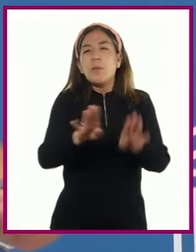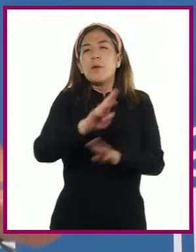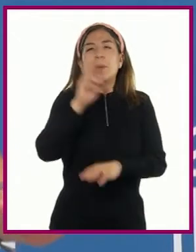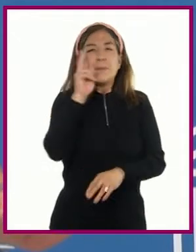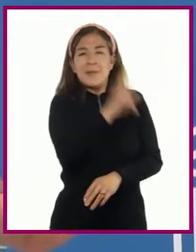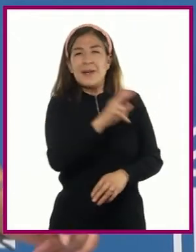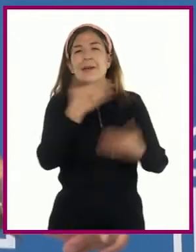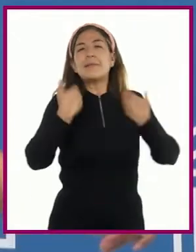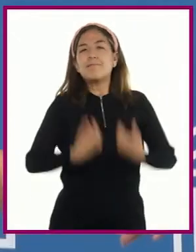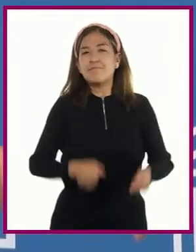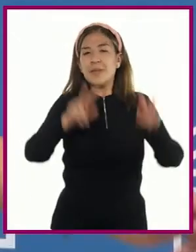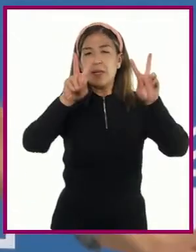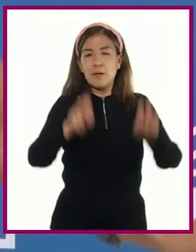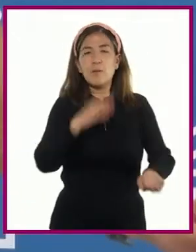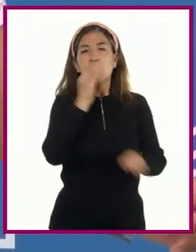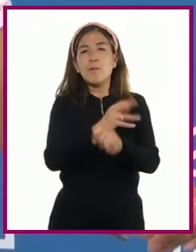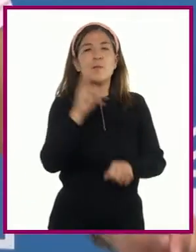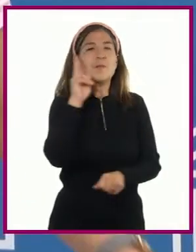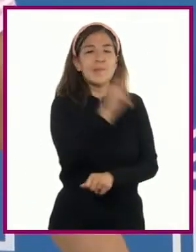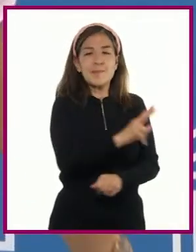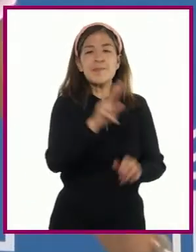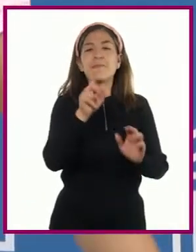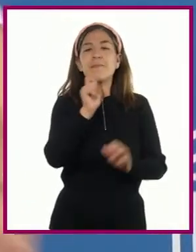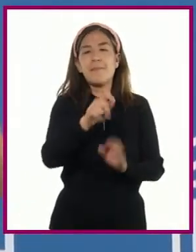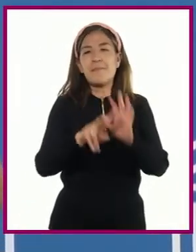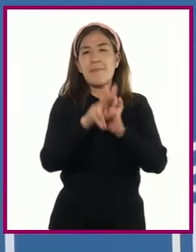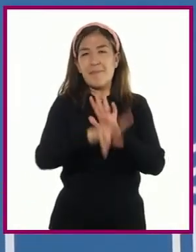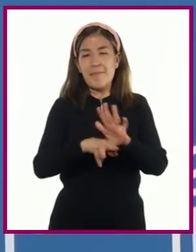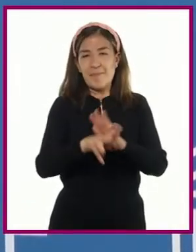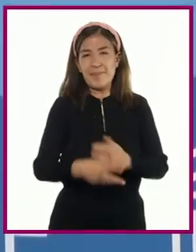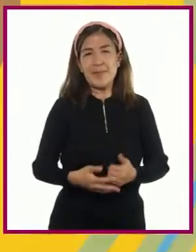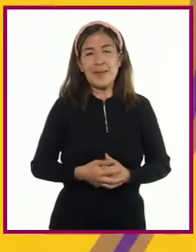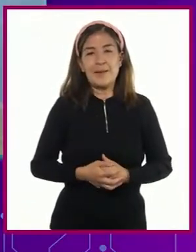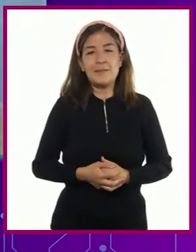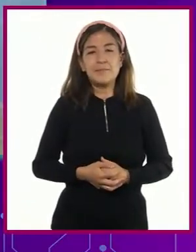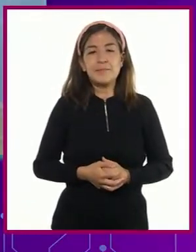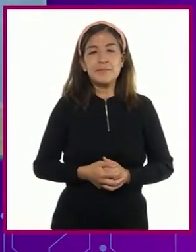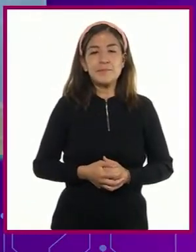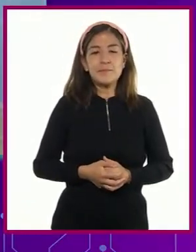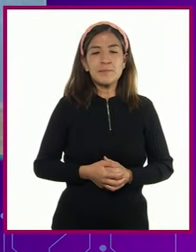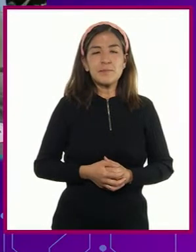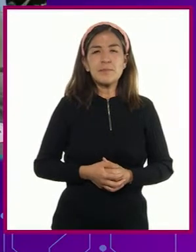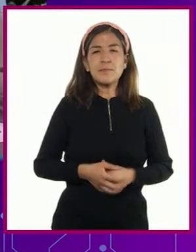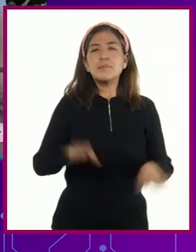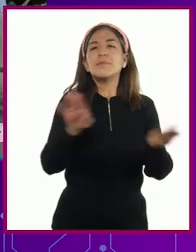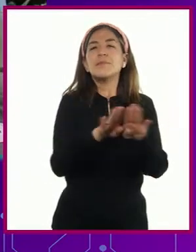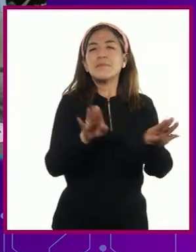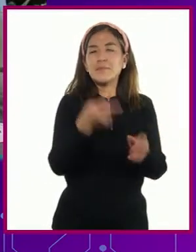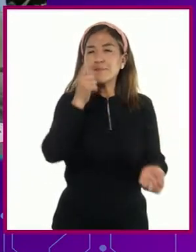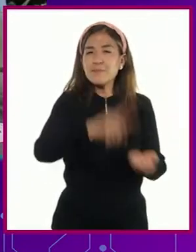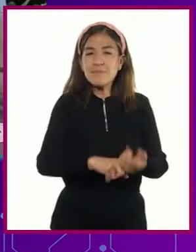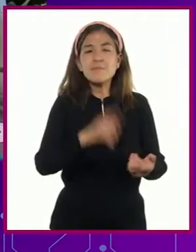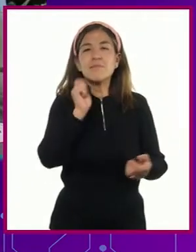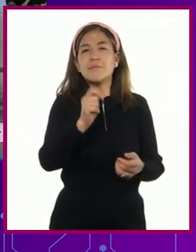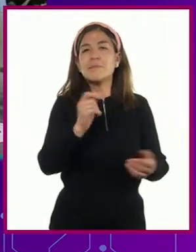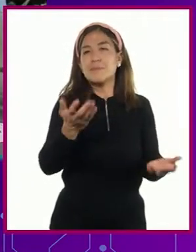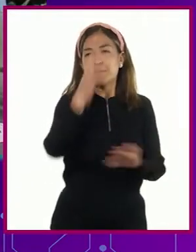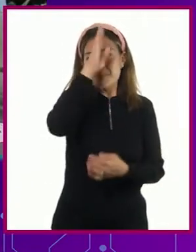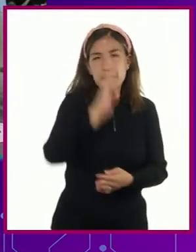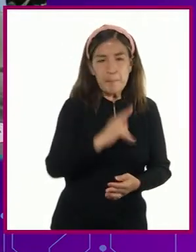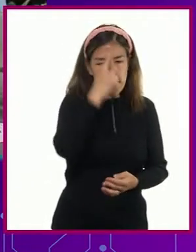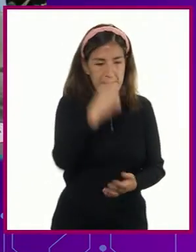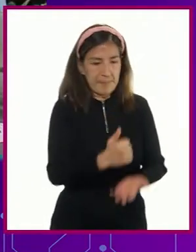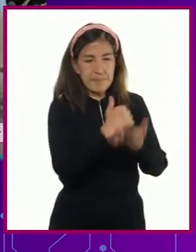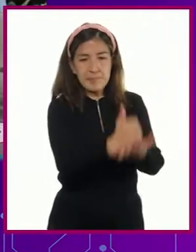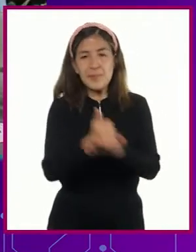tema, les invitamos a ver y escuchar el siguiente video. Señalan que la mediación es una herramienta de gran utilidad